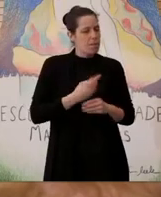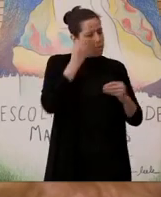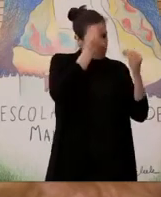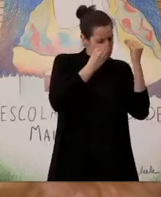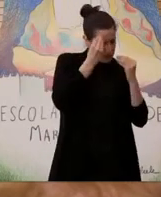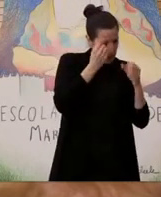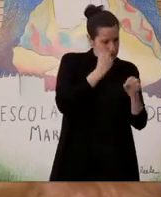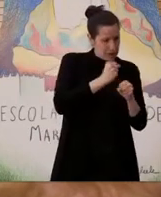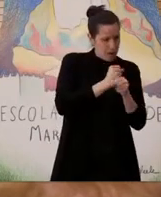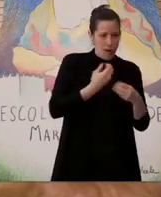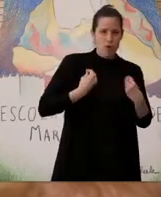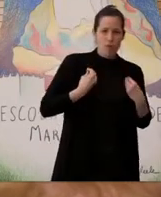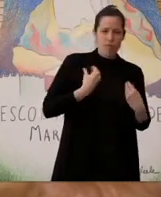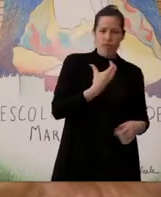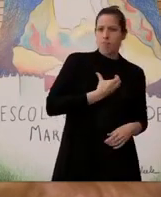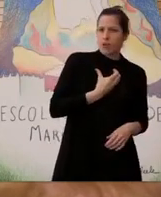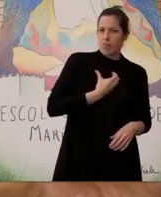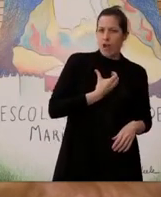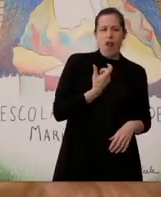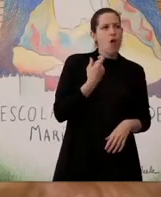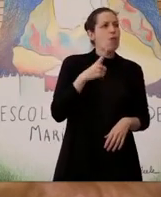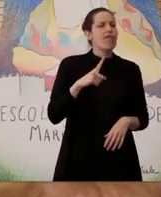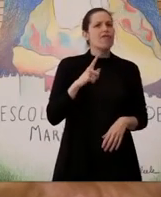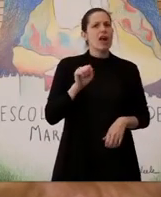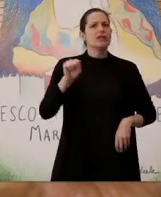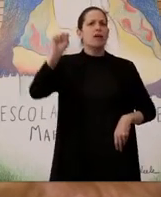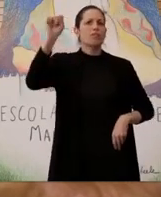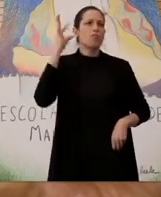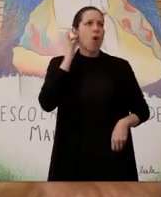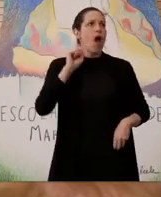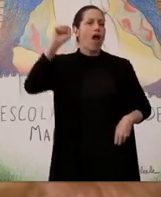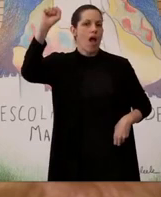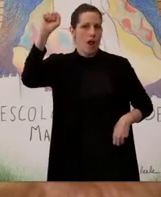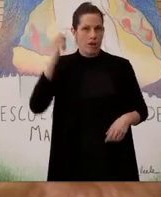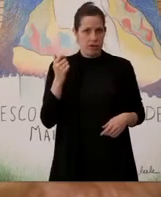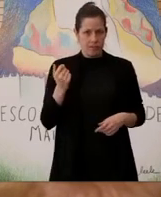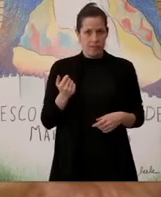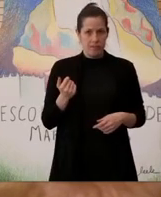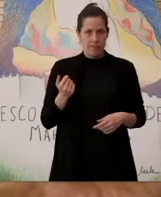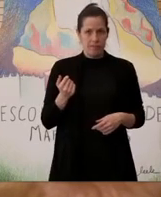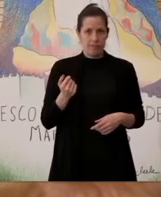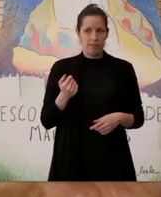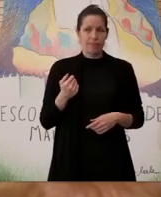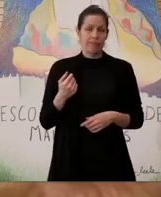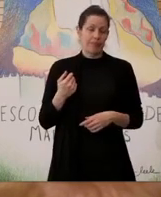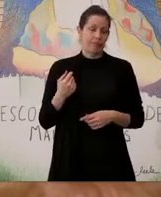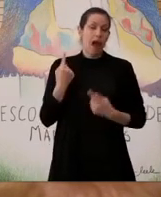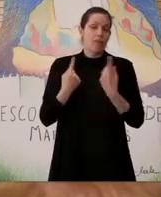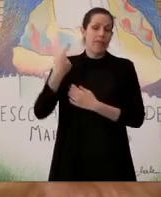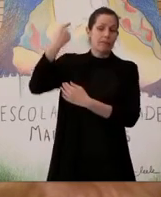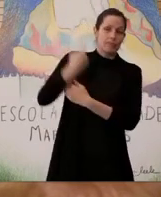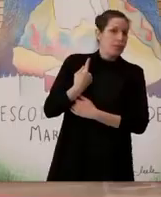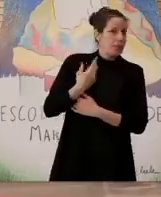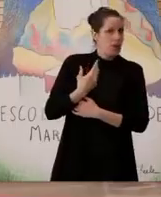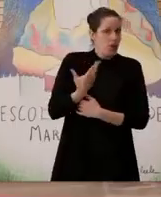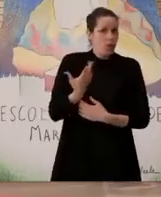municipal notemos que ser heroínas nontemos otra cosa que nos obliguentemos tenemos que ser personas por